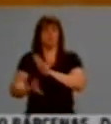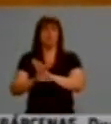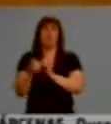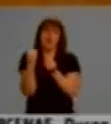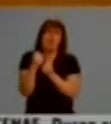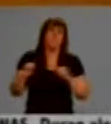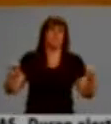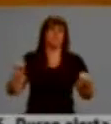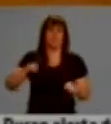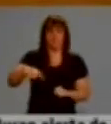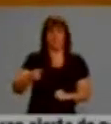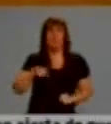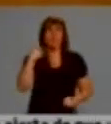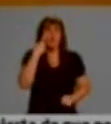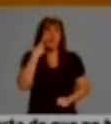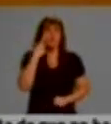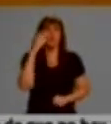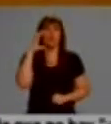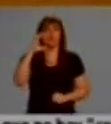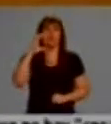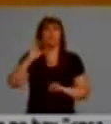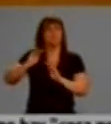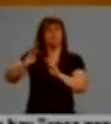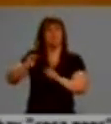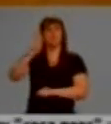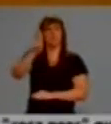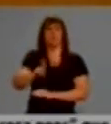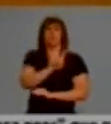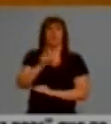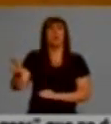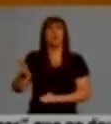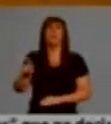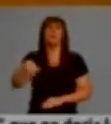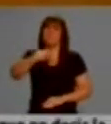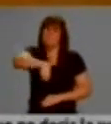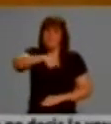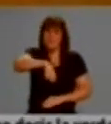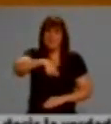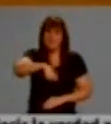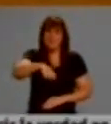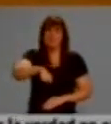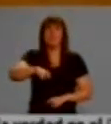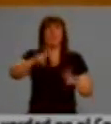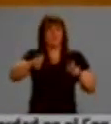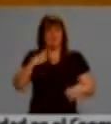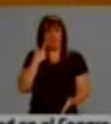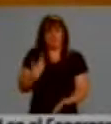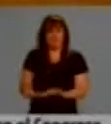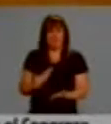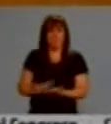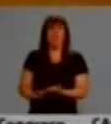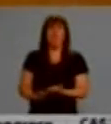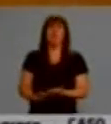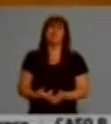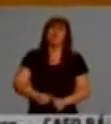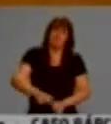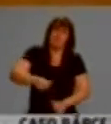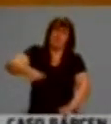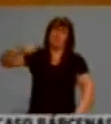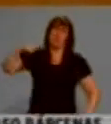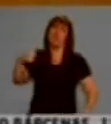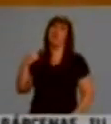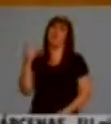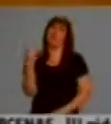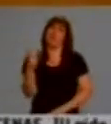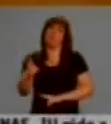tras descubrirse sus cuentas fraudulentas en Suiza. Presidente, sobre los hechos probados, usted nos debe hace mucho tiempo